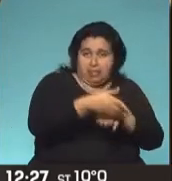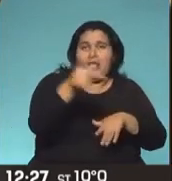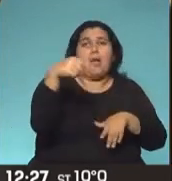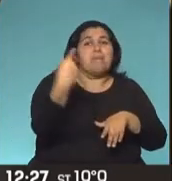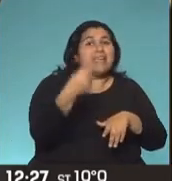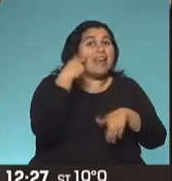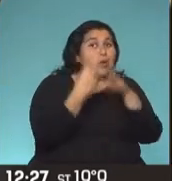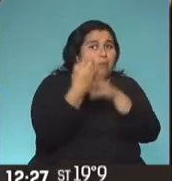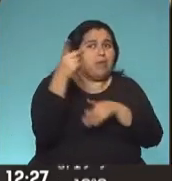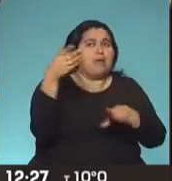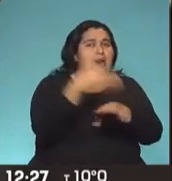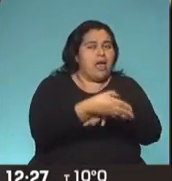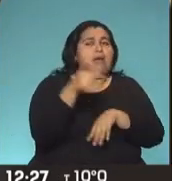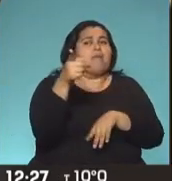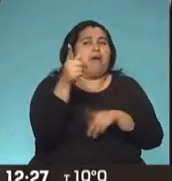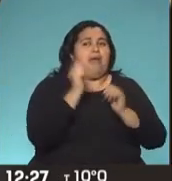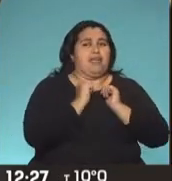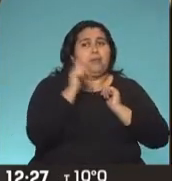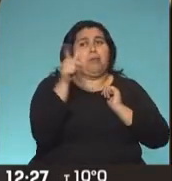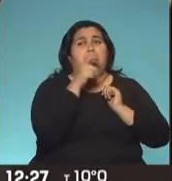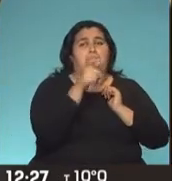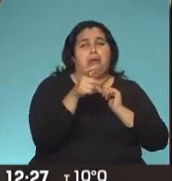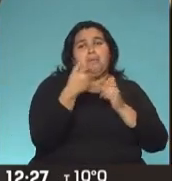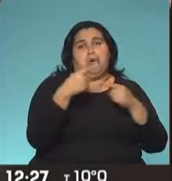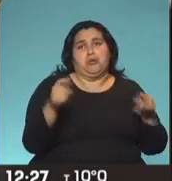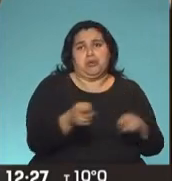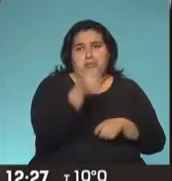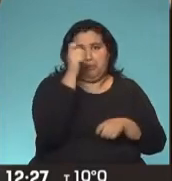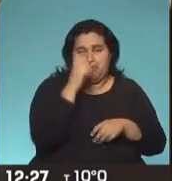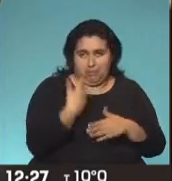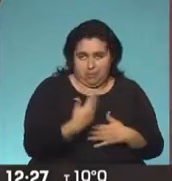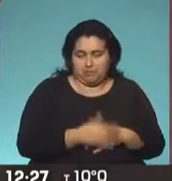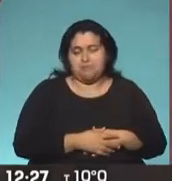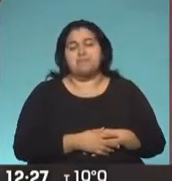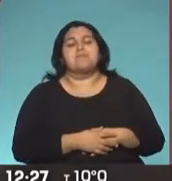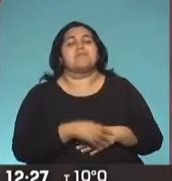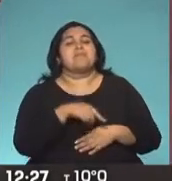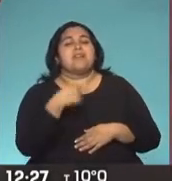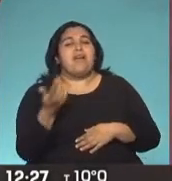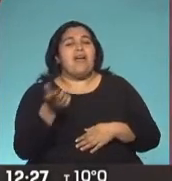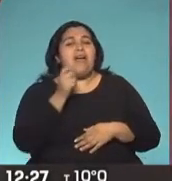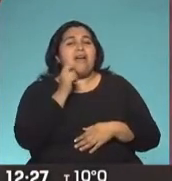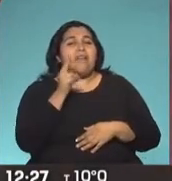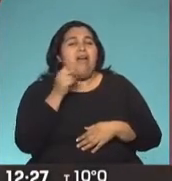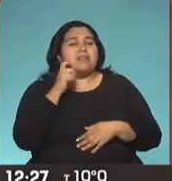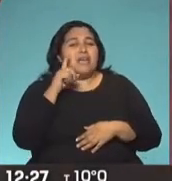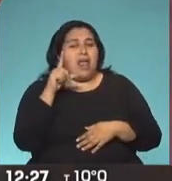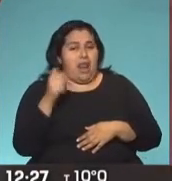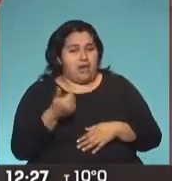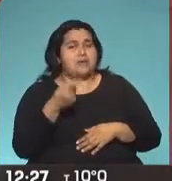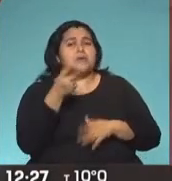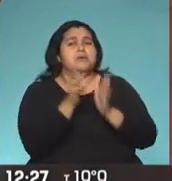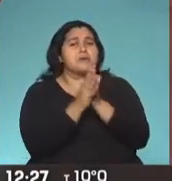de la mañana cerca te alude a que te van a estar esperando para que puedas comenzar con tu jubilación vamos con graciela rajoy que presenta la libreta de